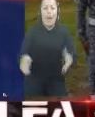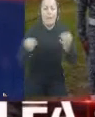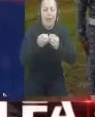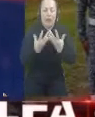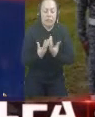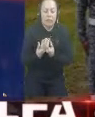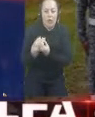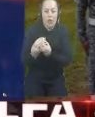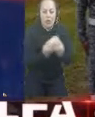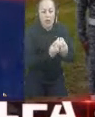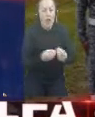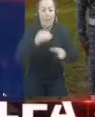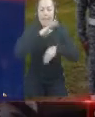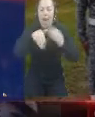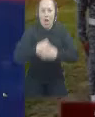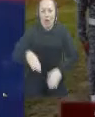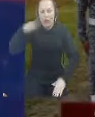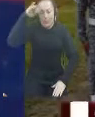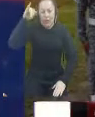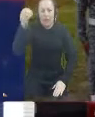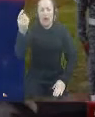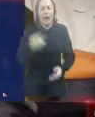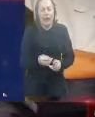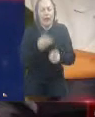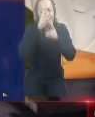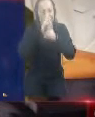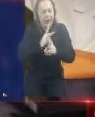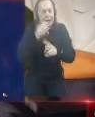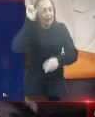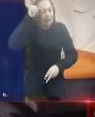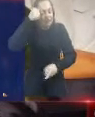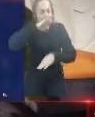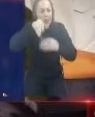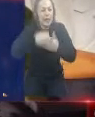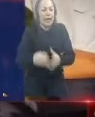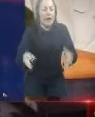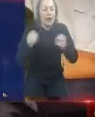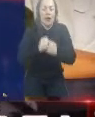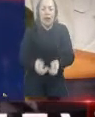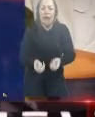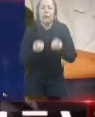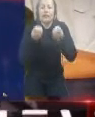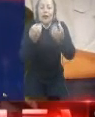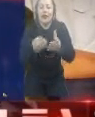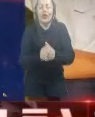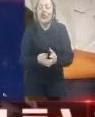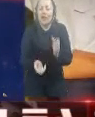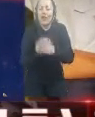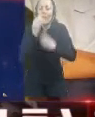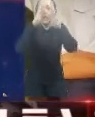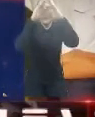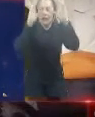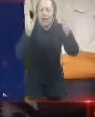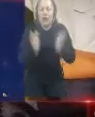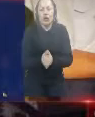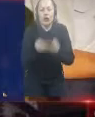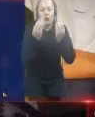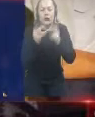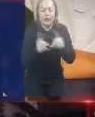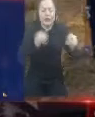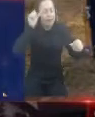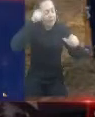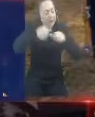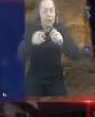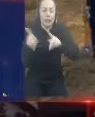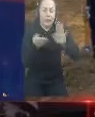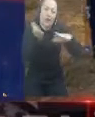y civil de CACON 1, rindieron un sentido homenaje mediante la colocación de una ofrenda floral en memoria de los héroes caídos